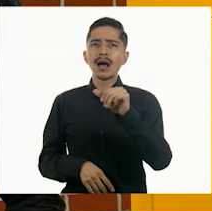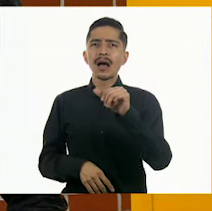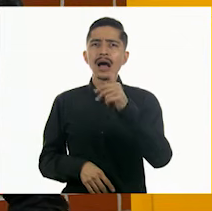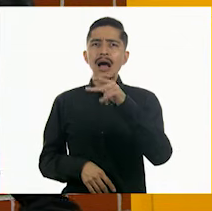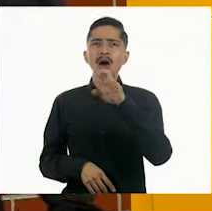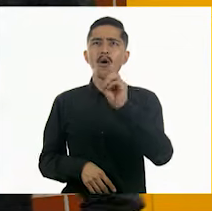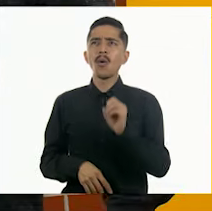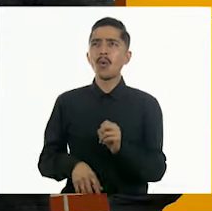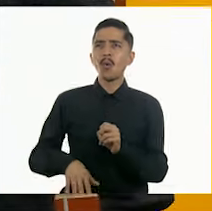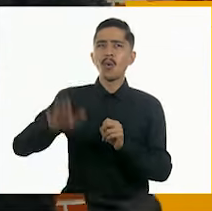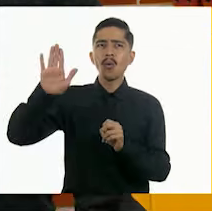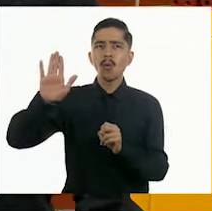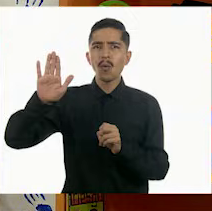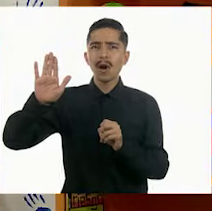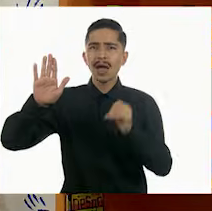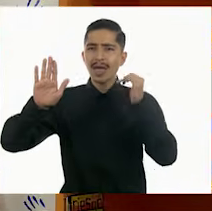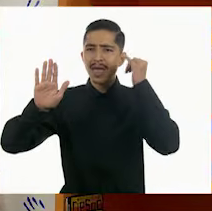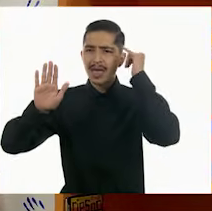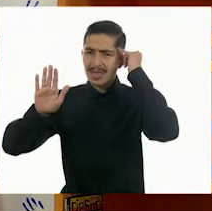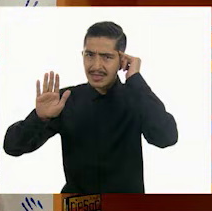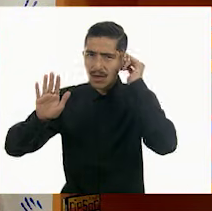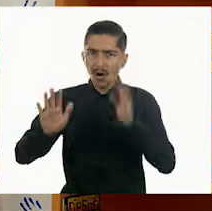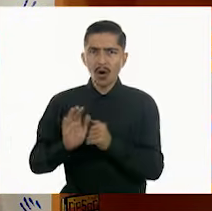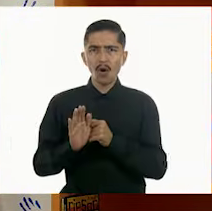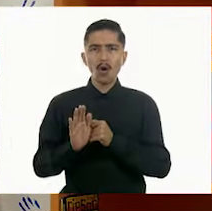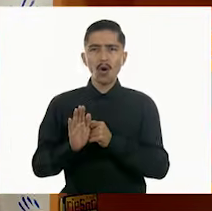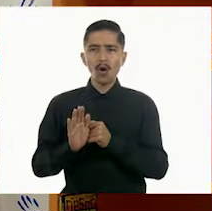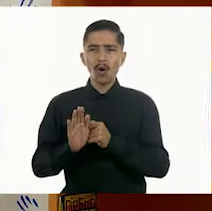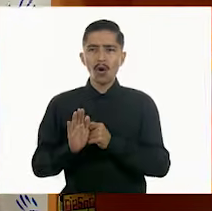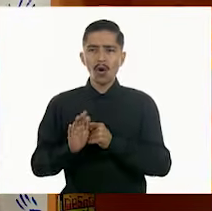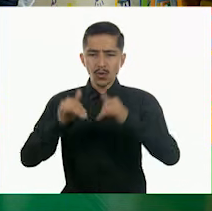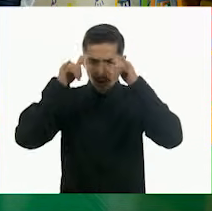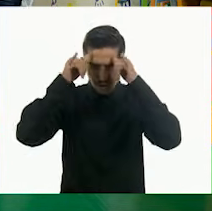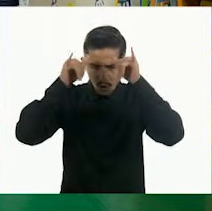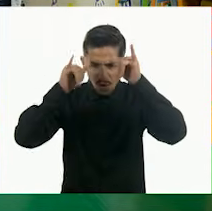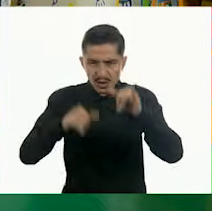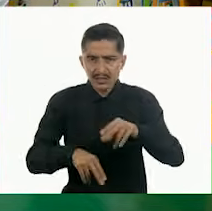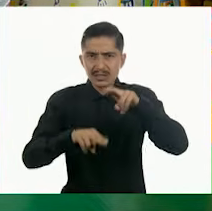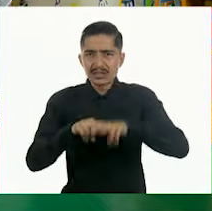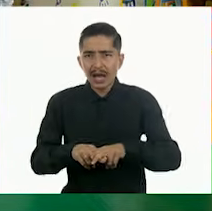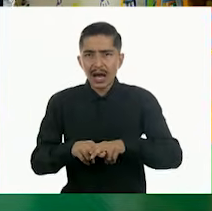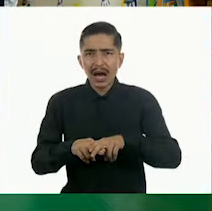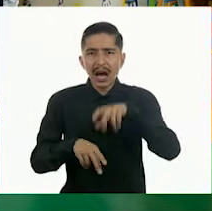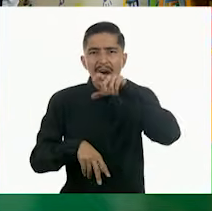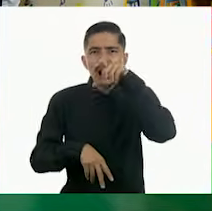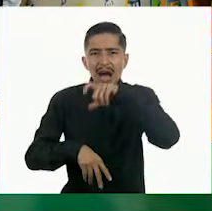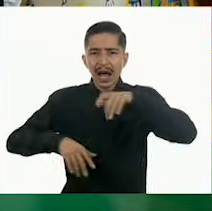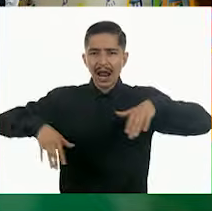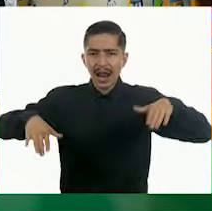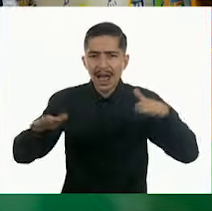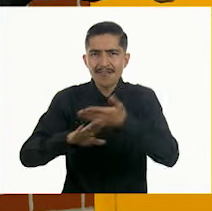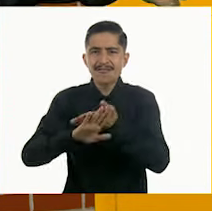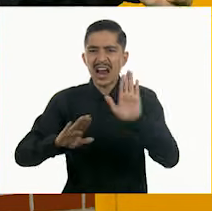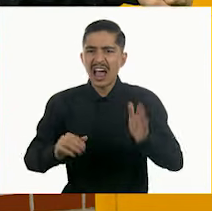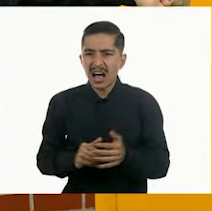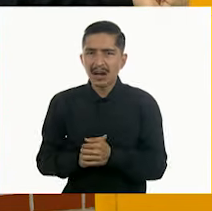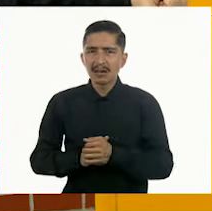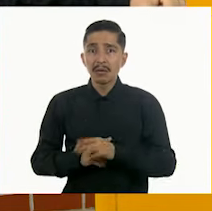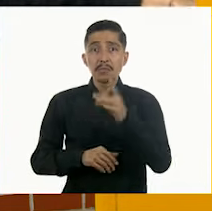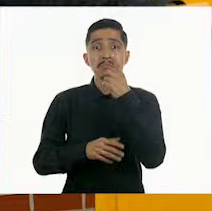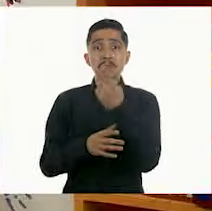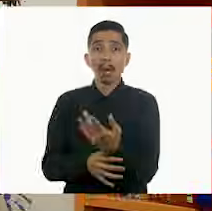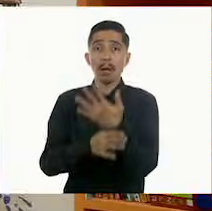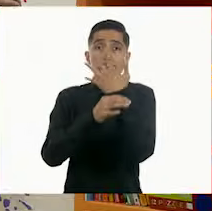¡Indio! ¡Indio! ¡Toro sentado! ¡Toro sentado! ¡Águila blanca! ¡Águila blanca! Dice que